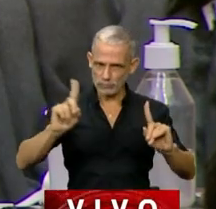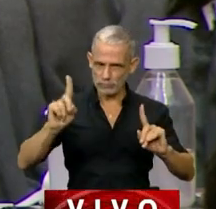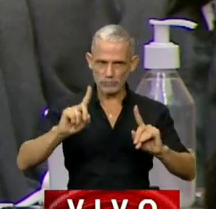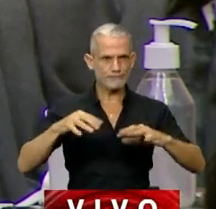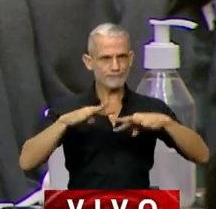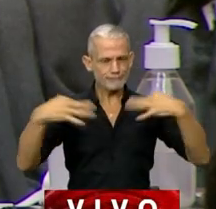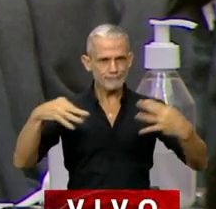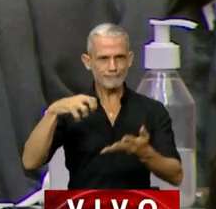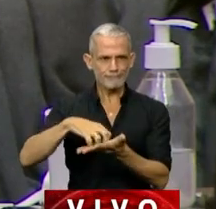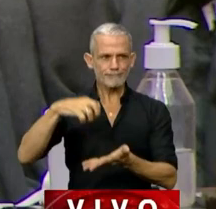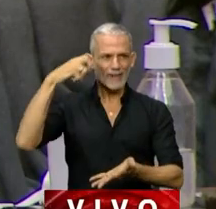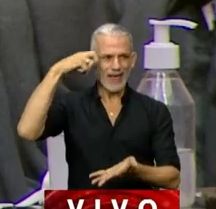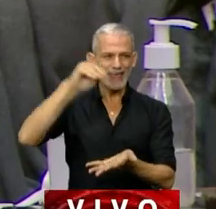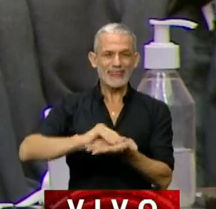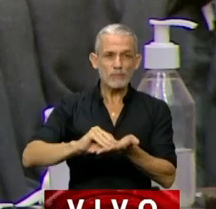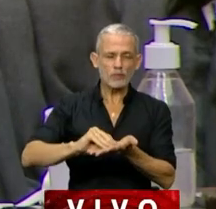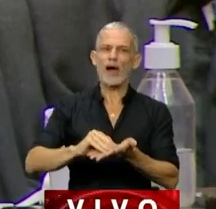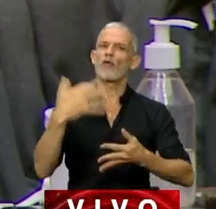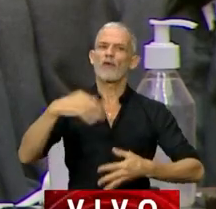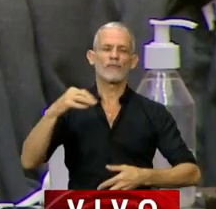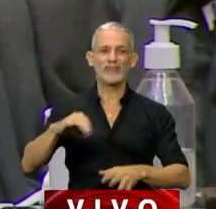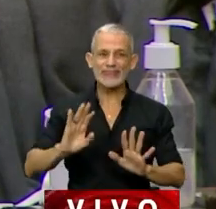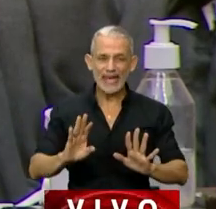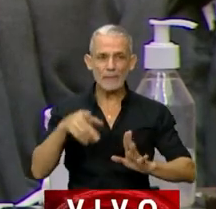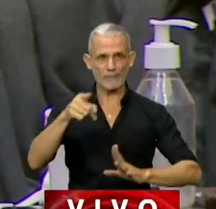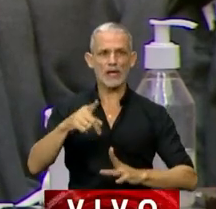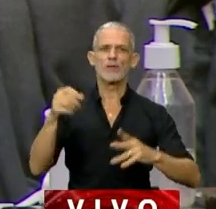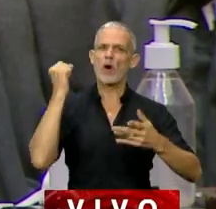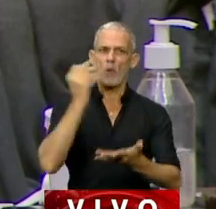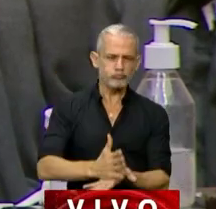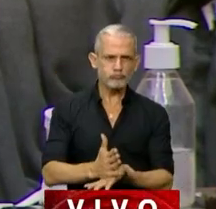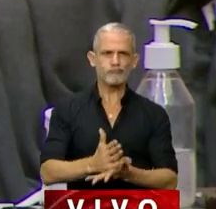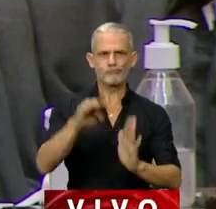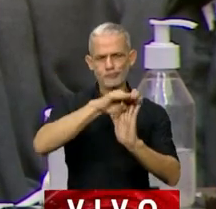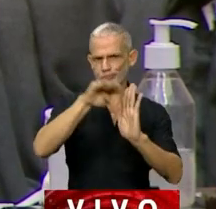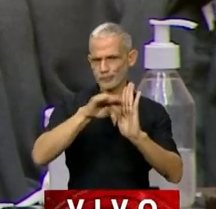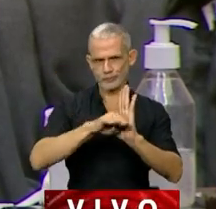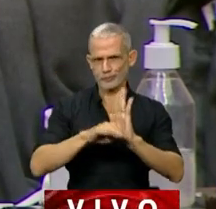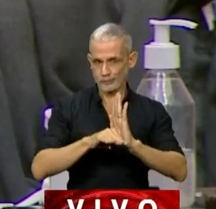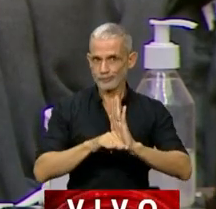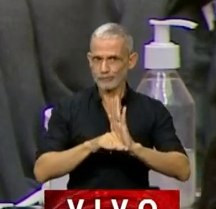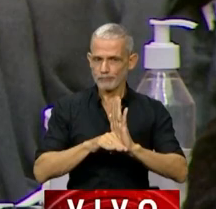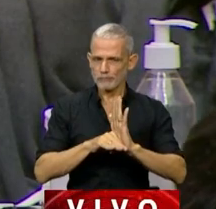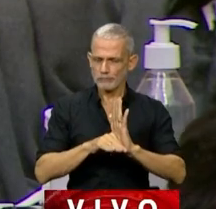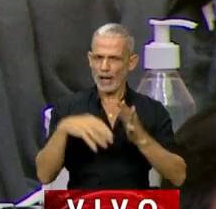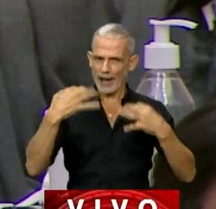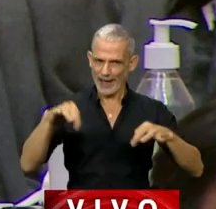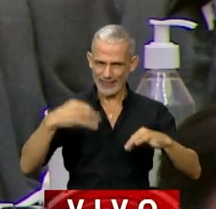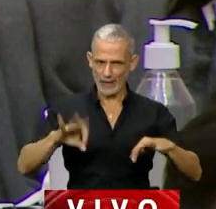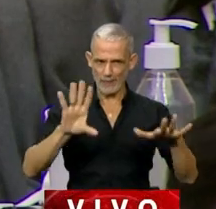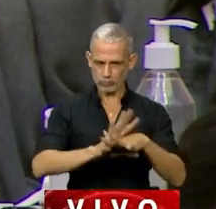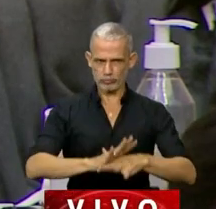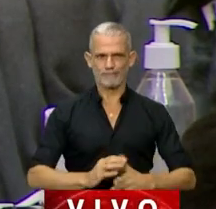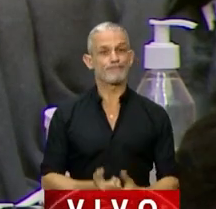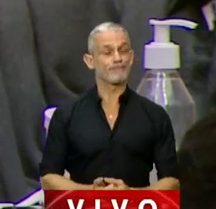este cuerpo, por eso le solicito que se apliquen todas las medidas disciplinarias